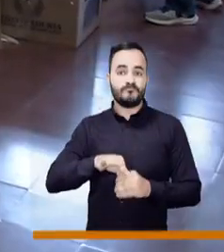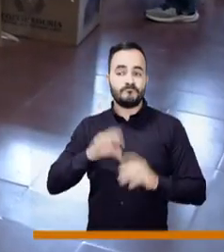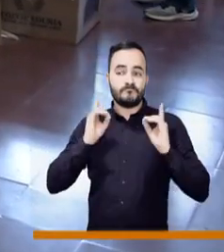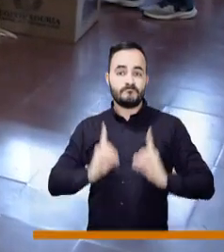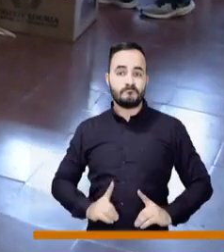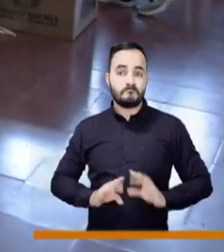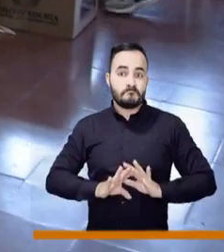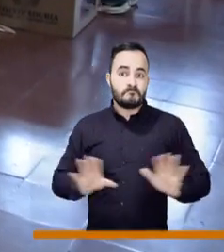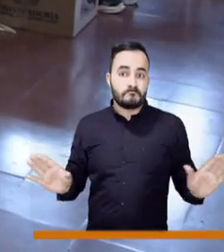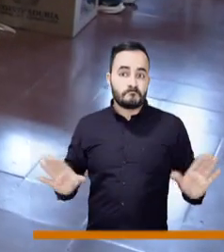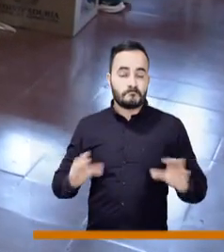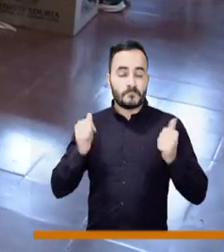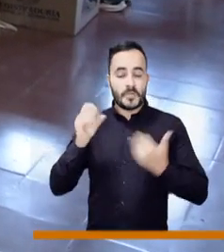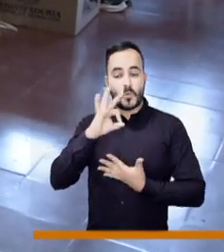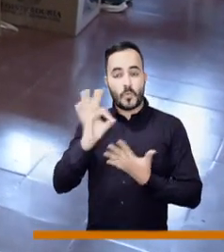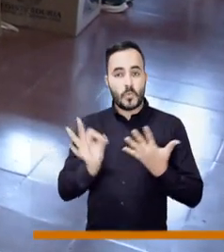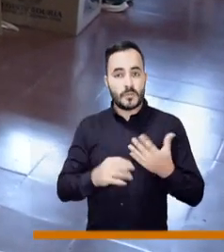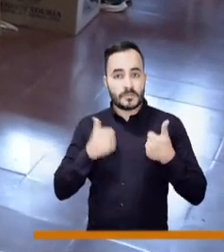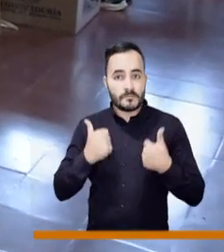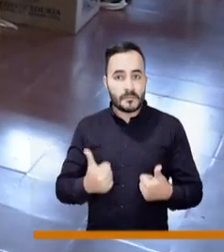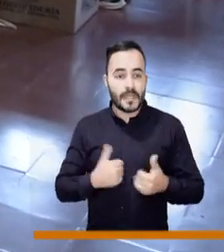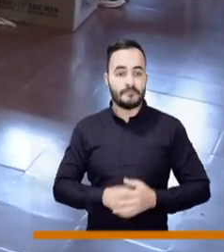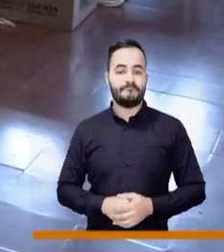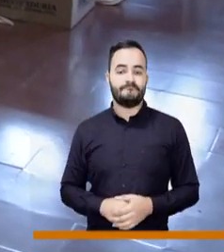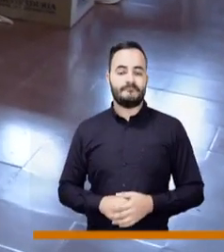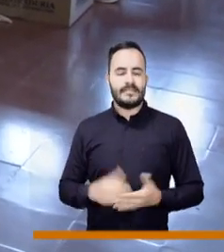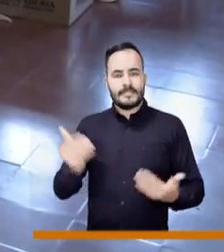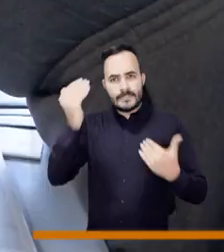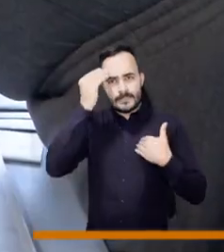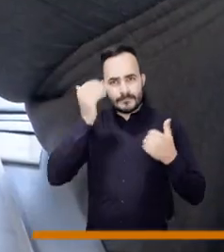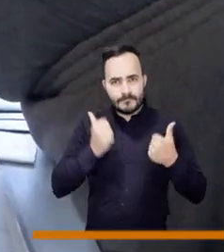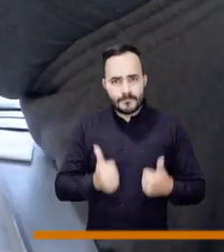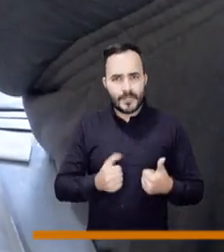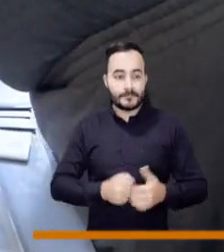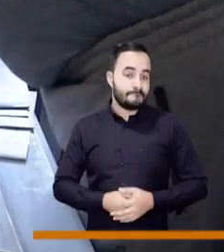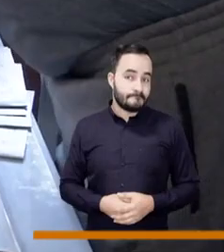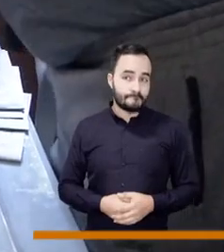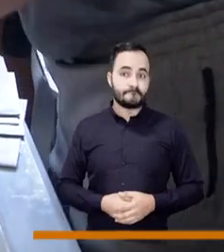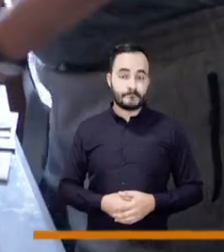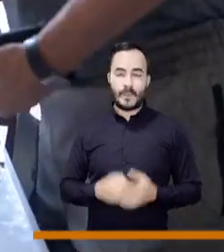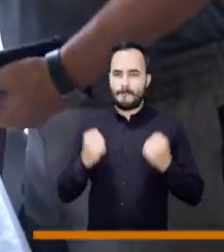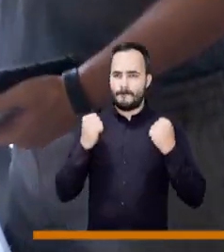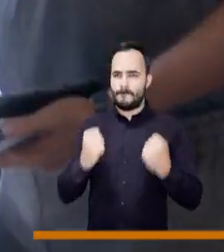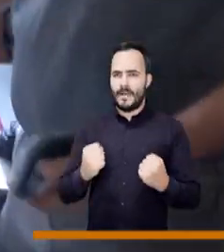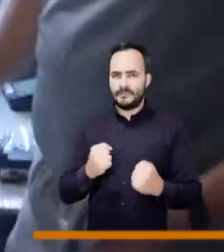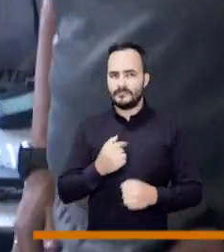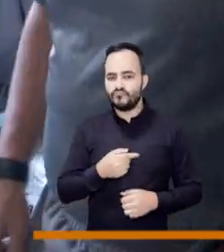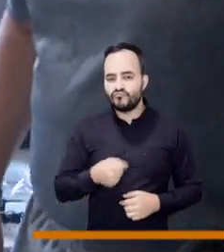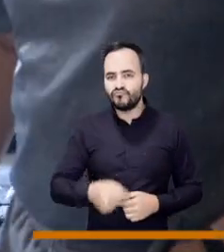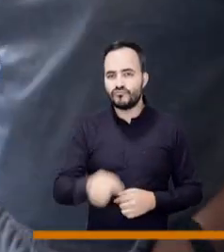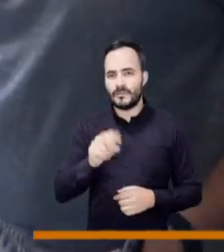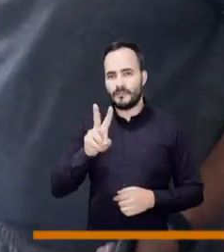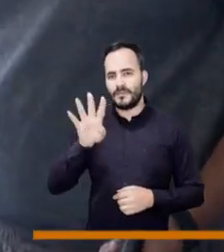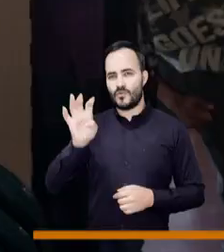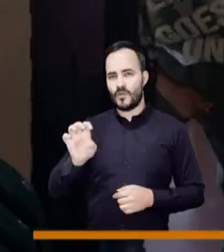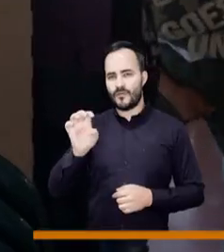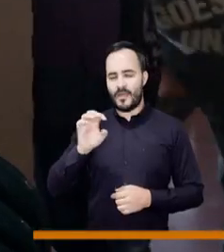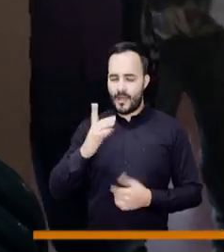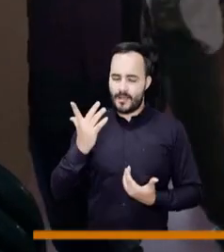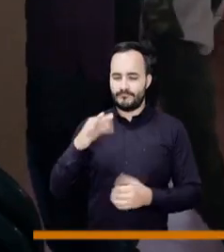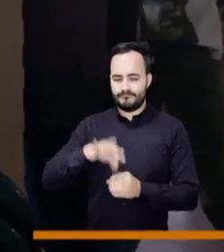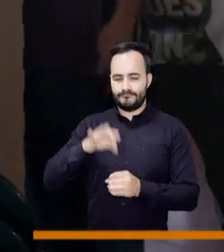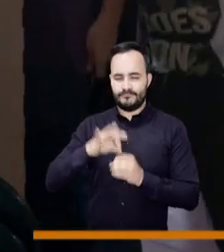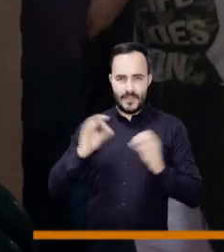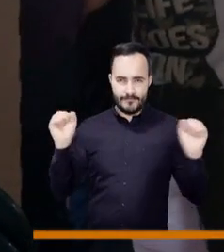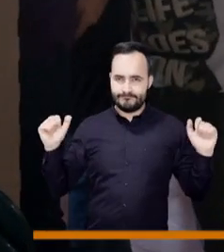responsabilidad de ser lo más informado, lo más coherente, lo más consciente, y sobre todo asistir a las urnas el próximo